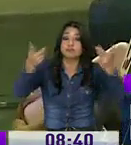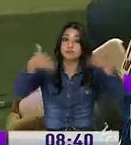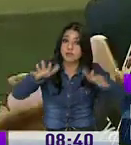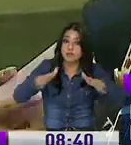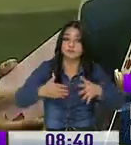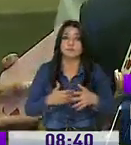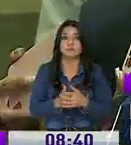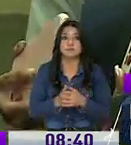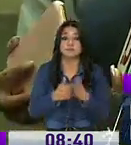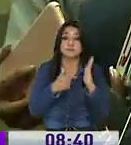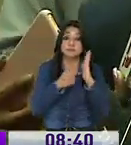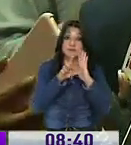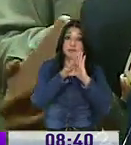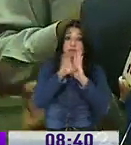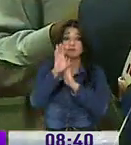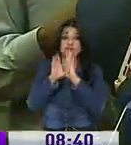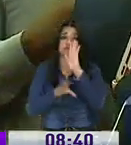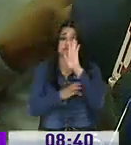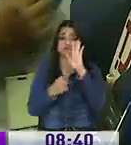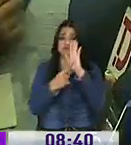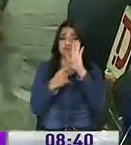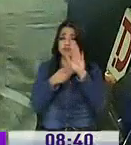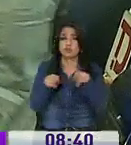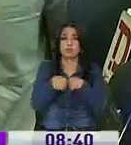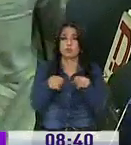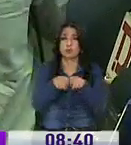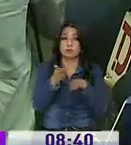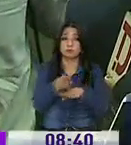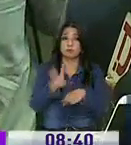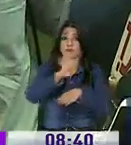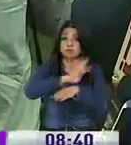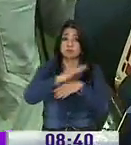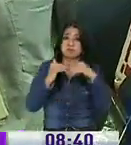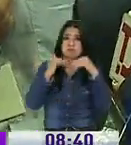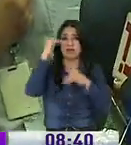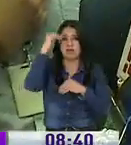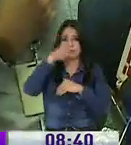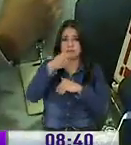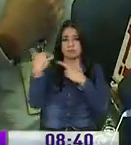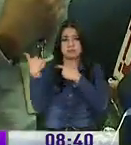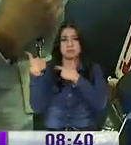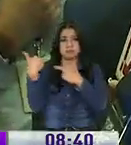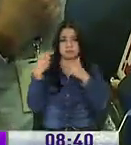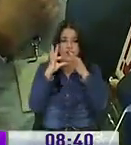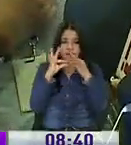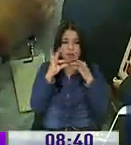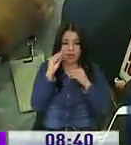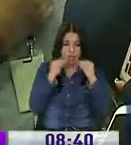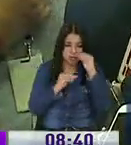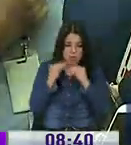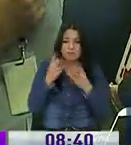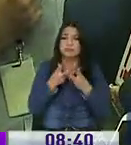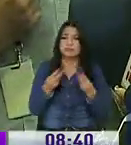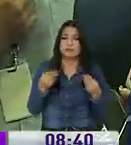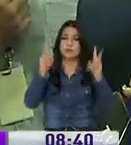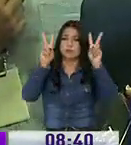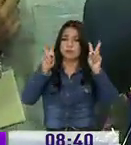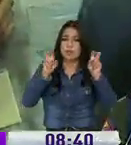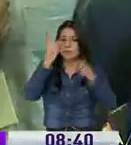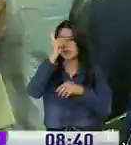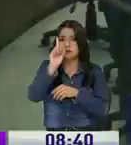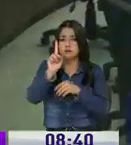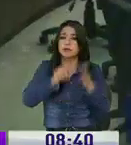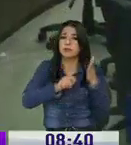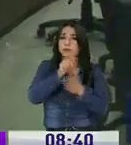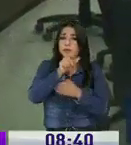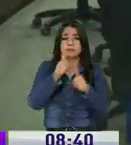la ley como en la Constitución también establece algunos mecanismos, por lo tanto, al ser el Pleno el máximo organismo que pueda interpretar o pueda resolver sobre estos temas, hoy el Pleno ha